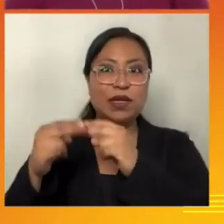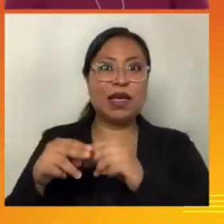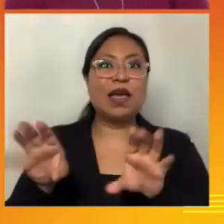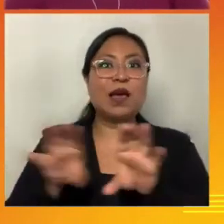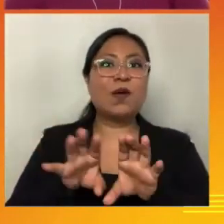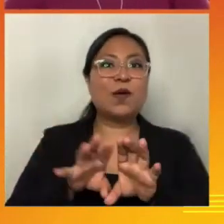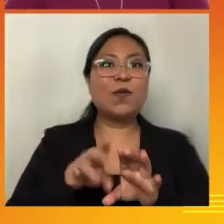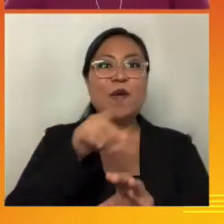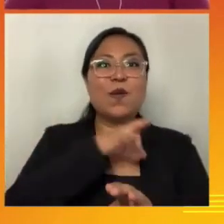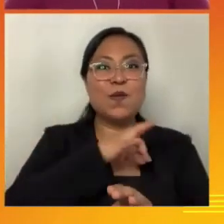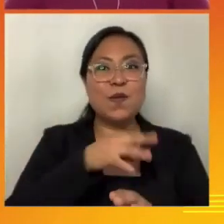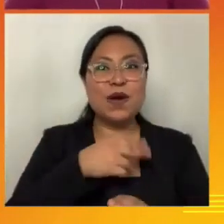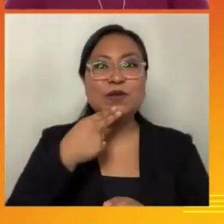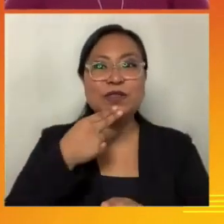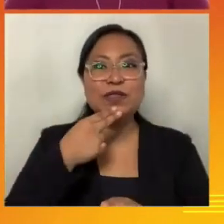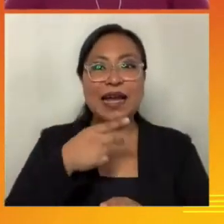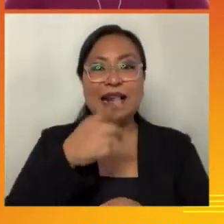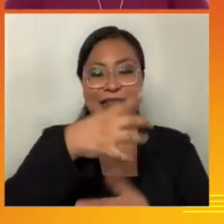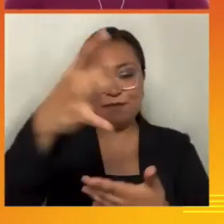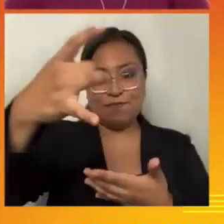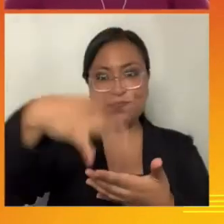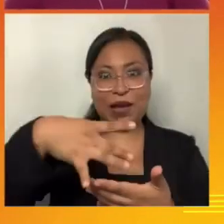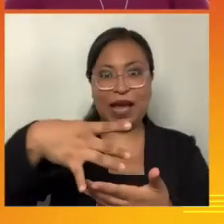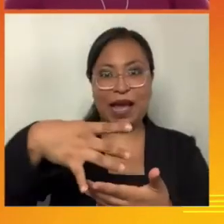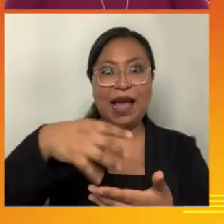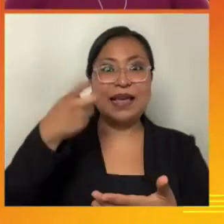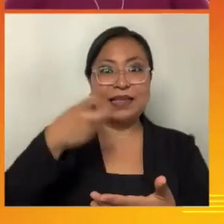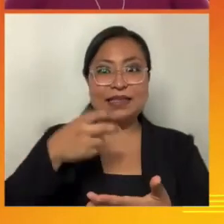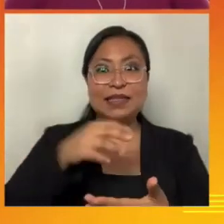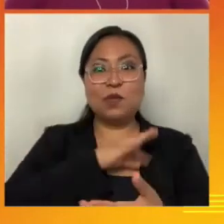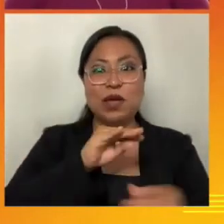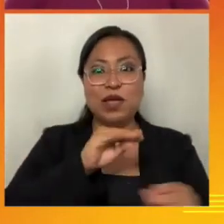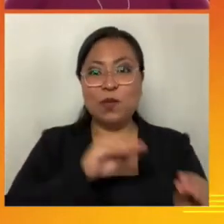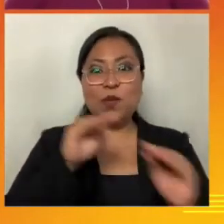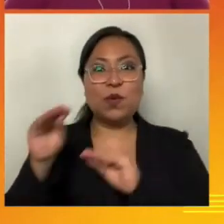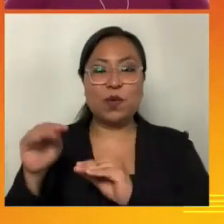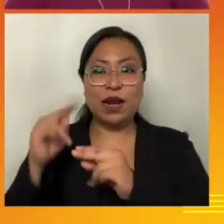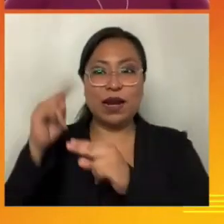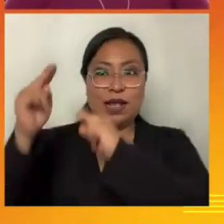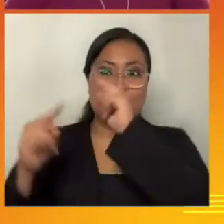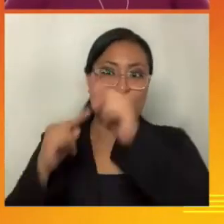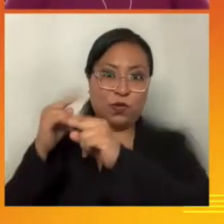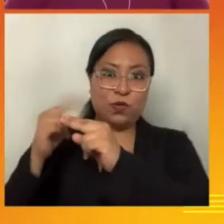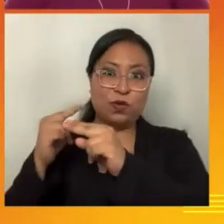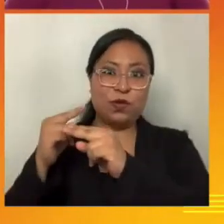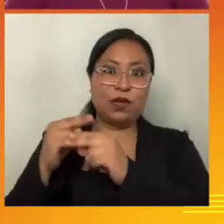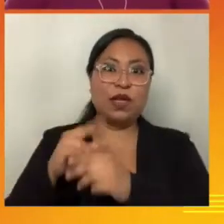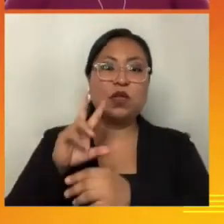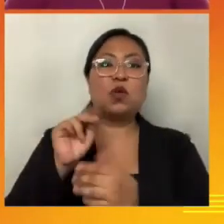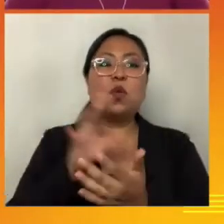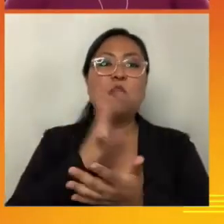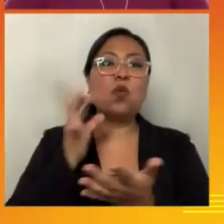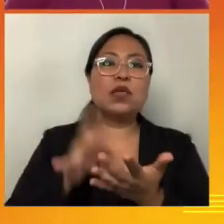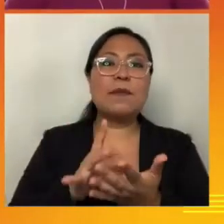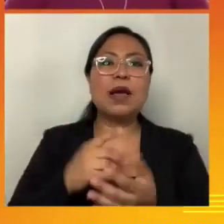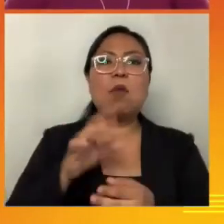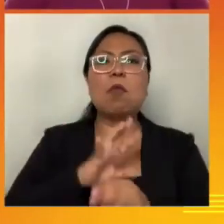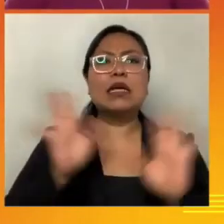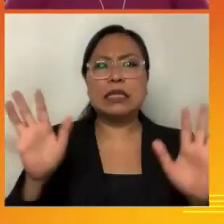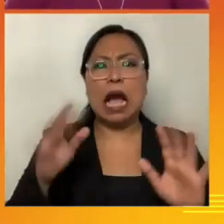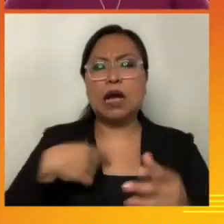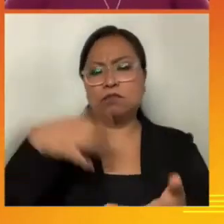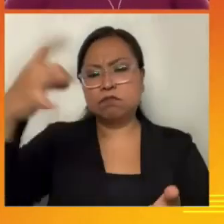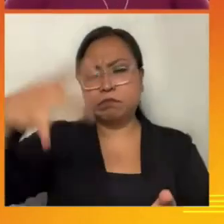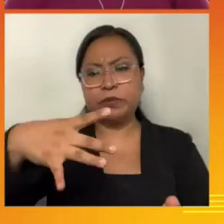este tipo de licenciamiento y de soluciones pues ya no sean precisamente de descarga e instalación, sino que puedan utilizarse